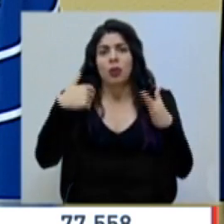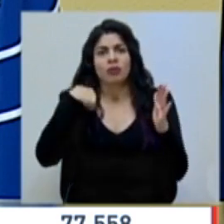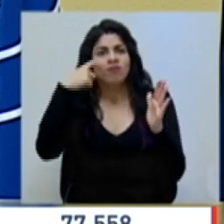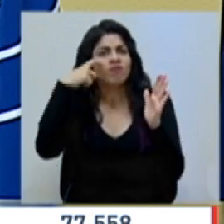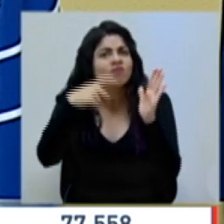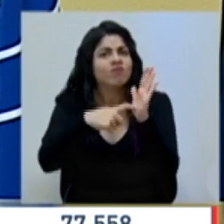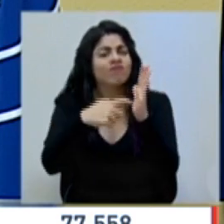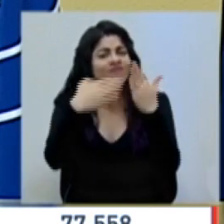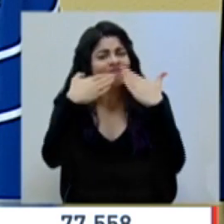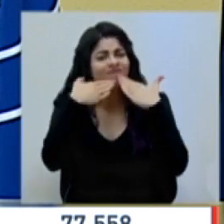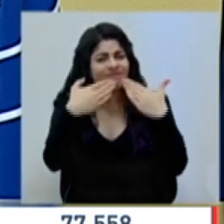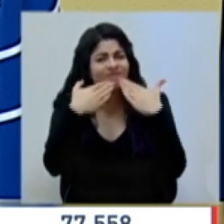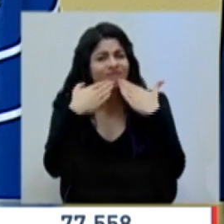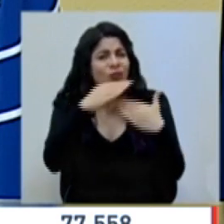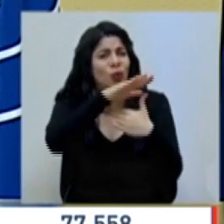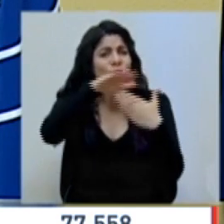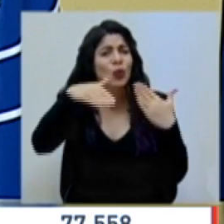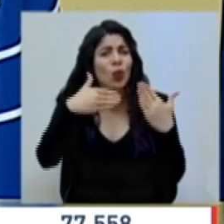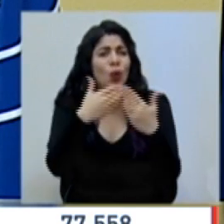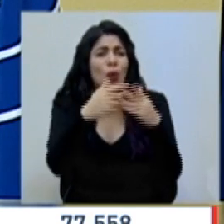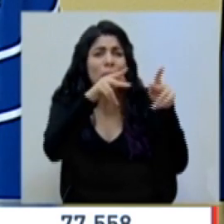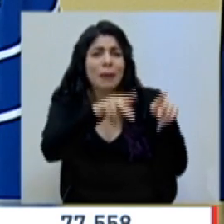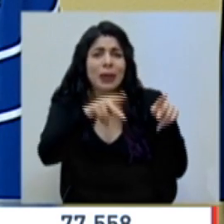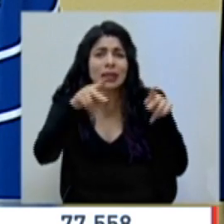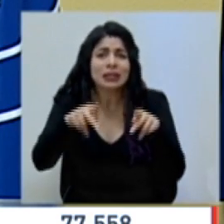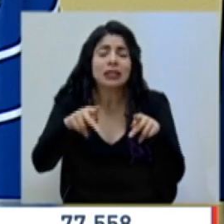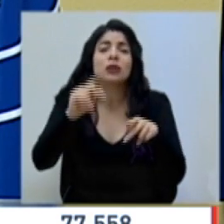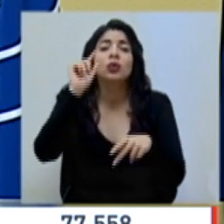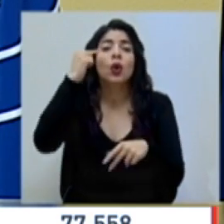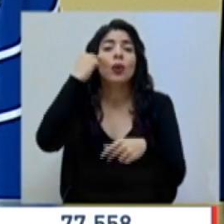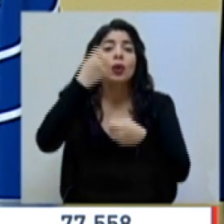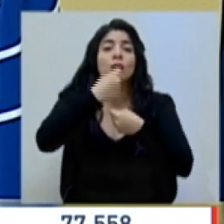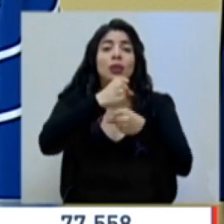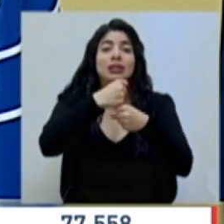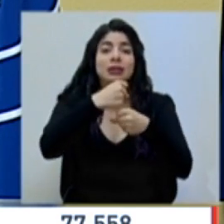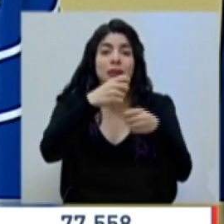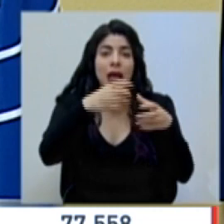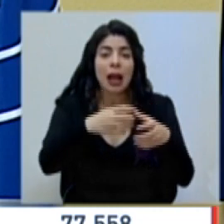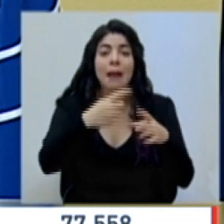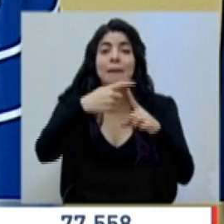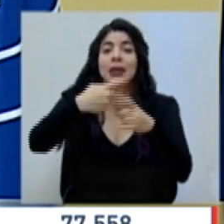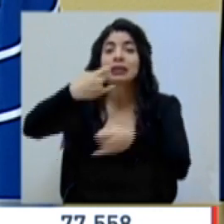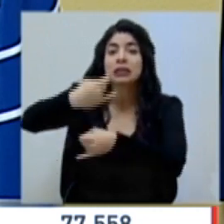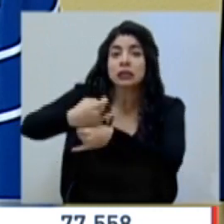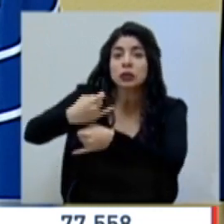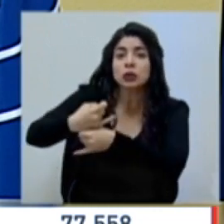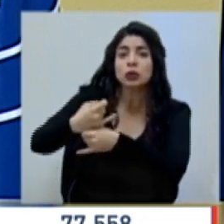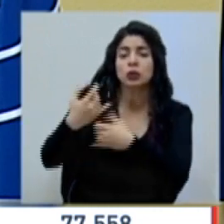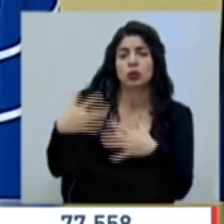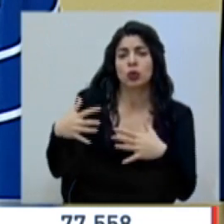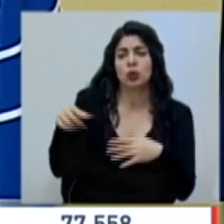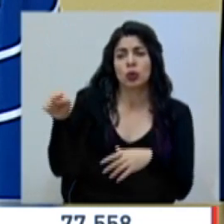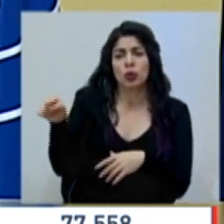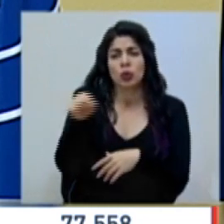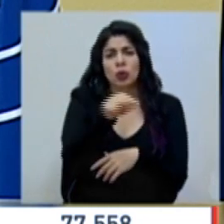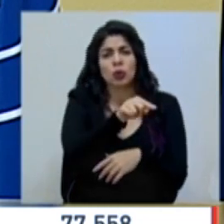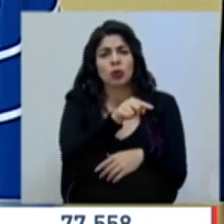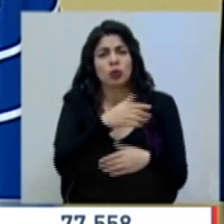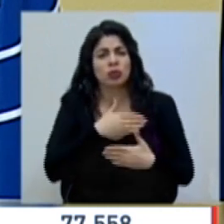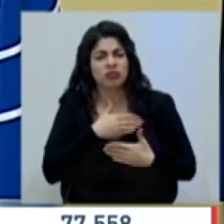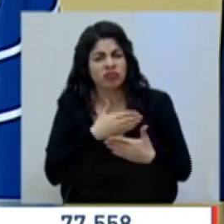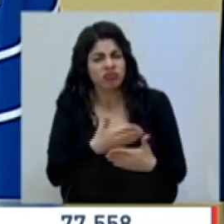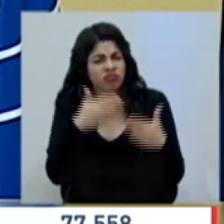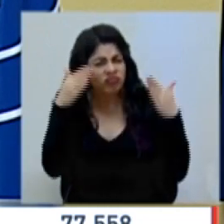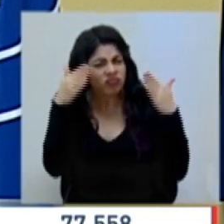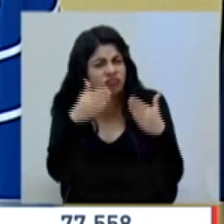mi agradecimiento a todas esas personas, a los gobiernos locales y a las instituciones que se han dedicado de